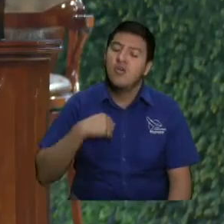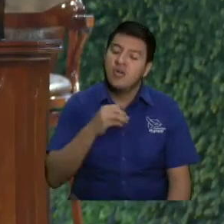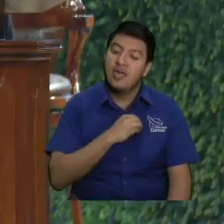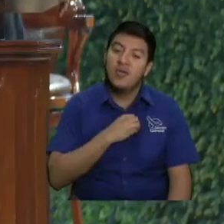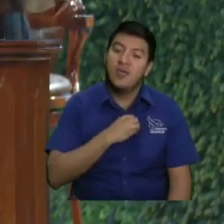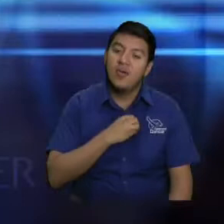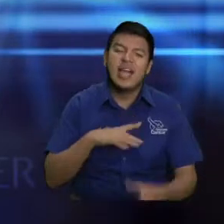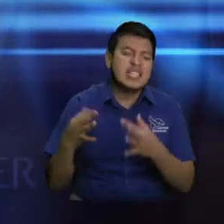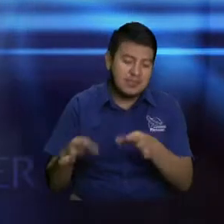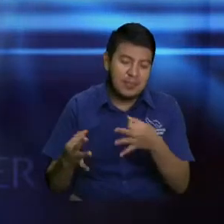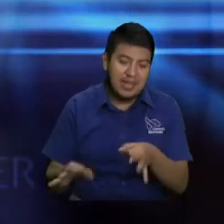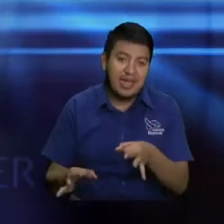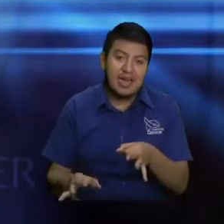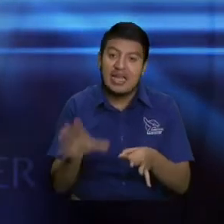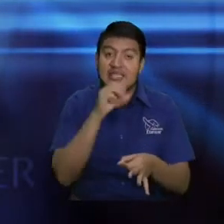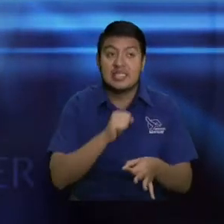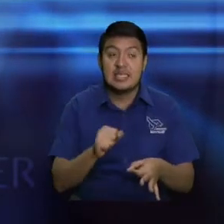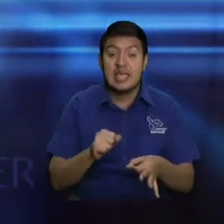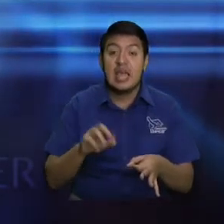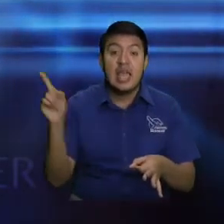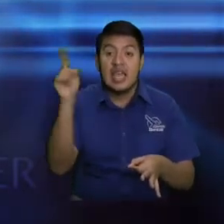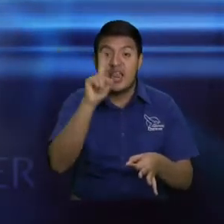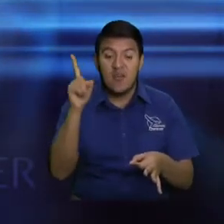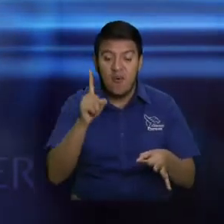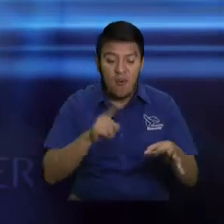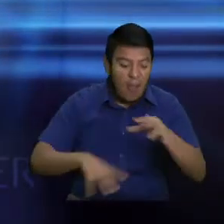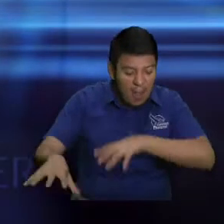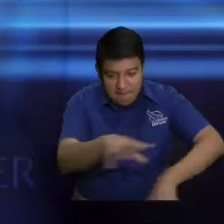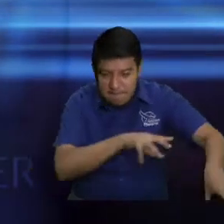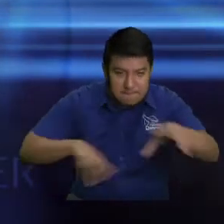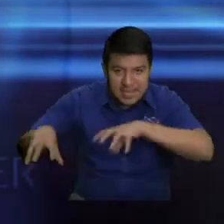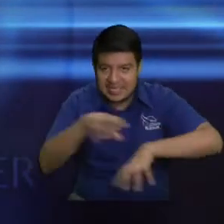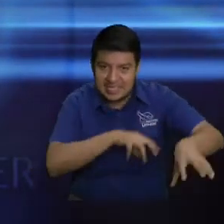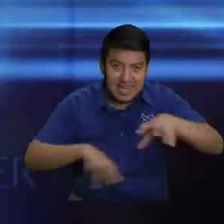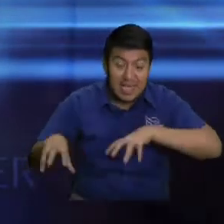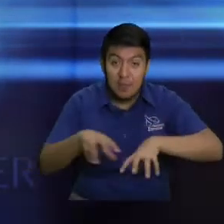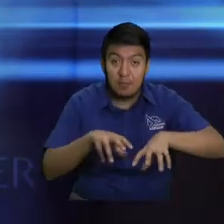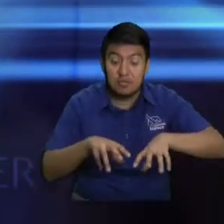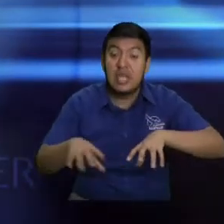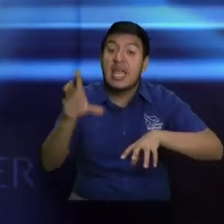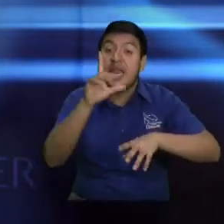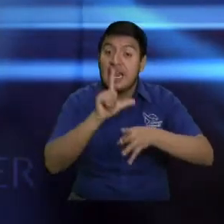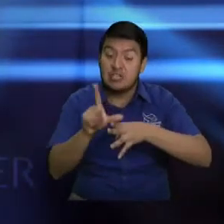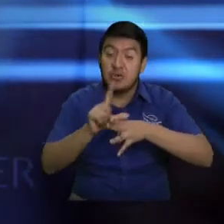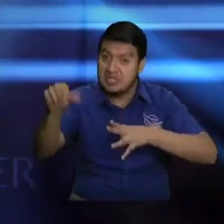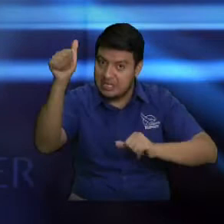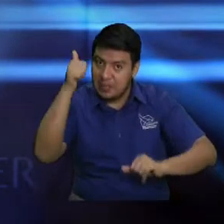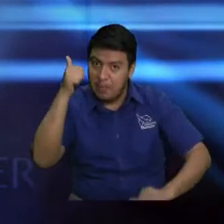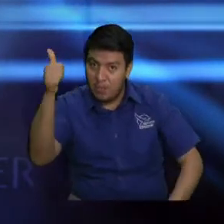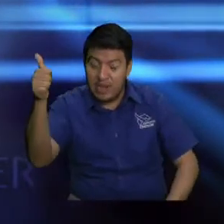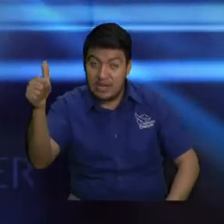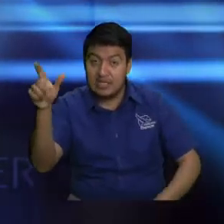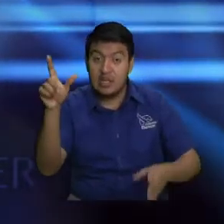Y vio Dios que la luz era buena, y separó Dios la luz de las tinieblas.